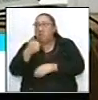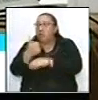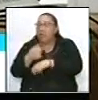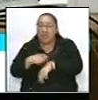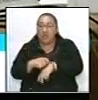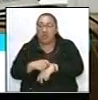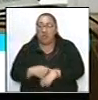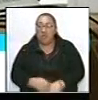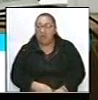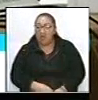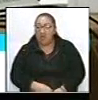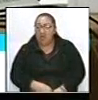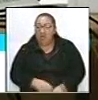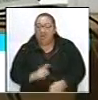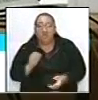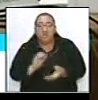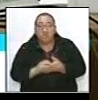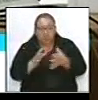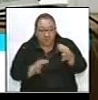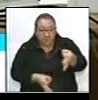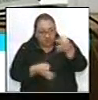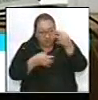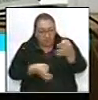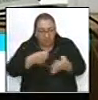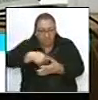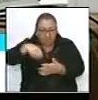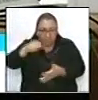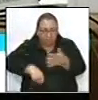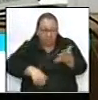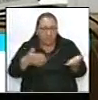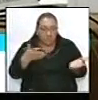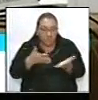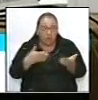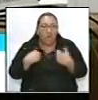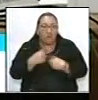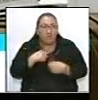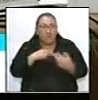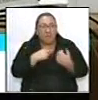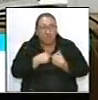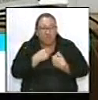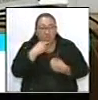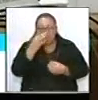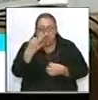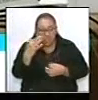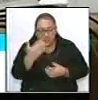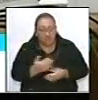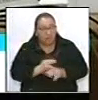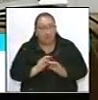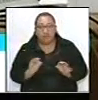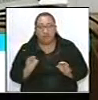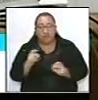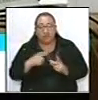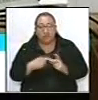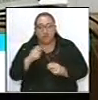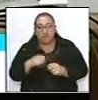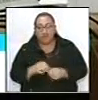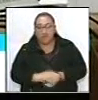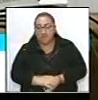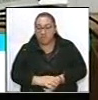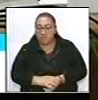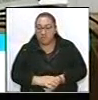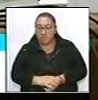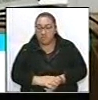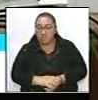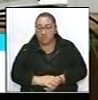turno, pero no está definido un papel hasta dónde podemos llegar, cuáles son nuestras competencias. Y es necesario que se